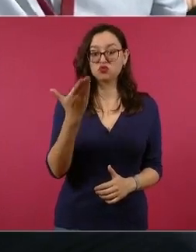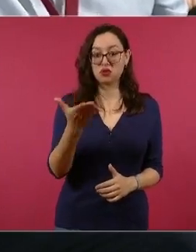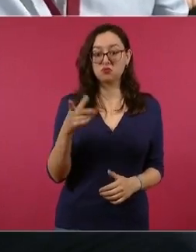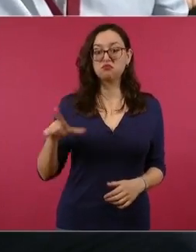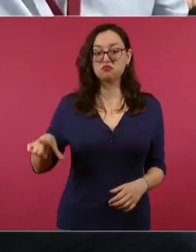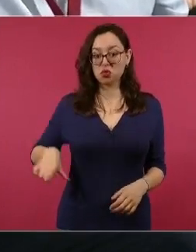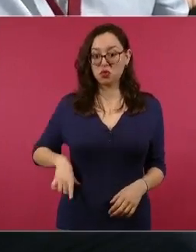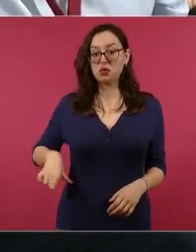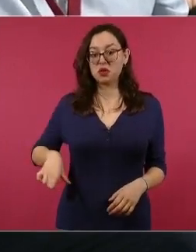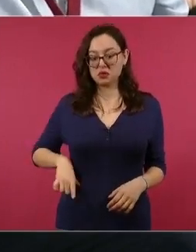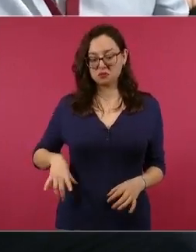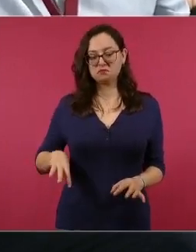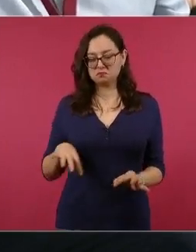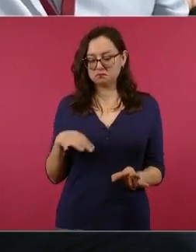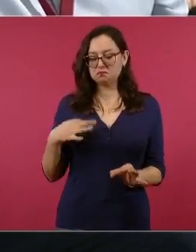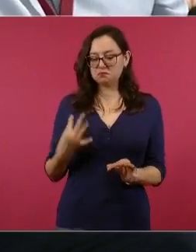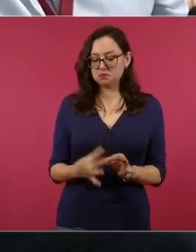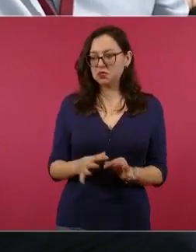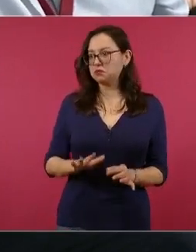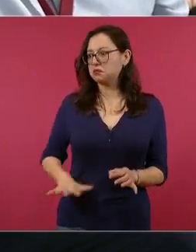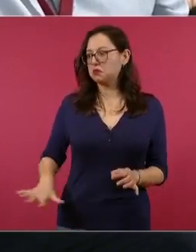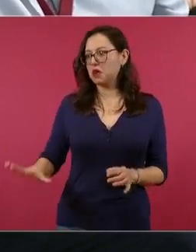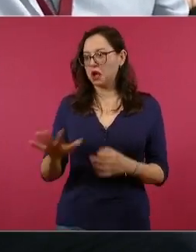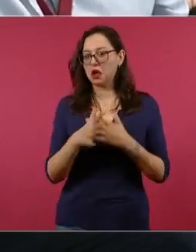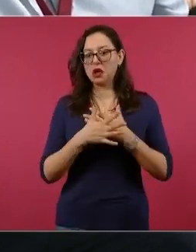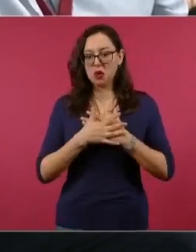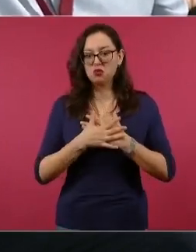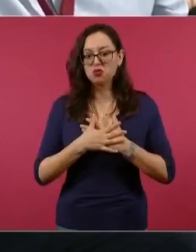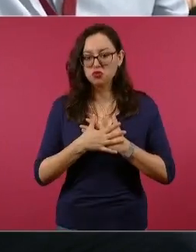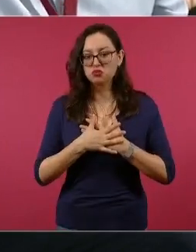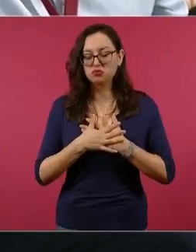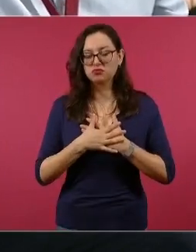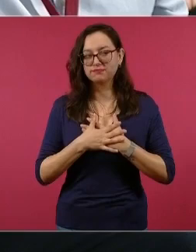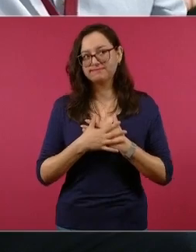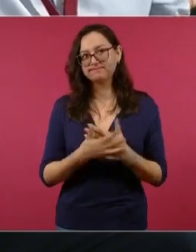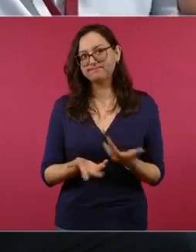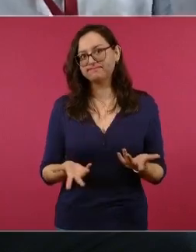Y pues quiero compartirle que a través de las redes sociales